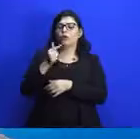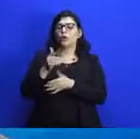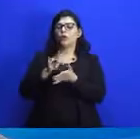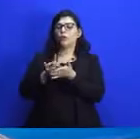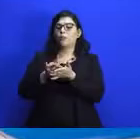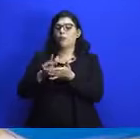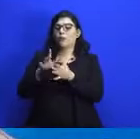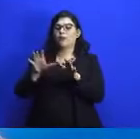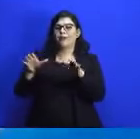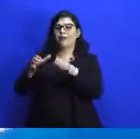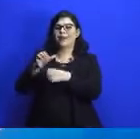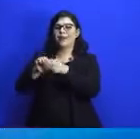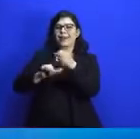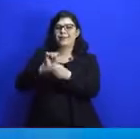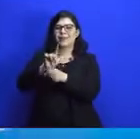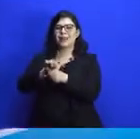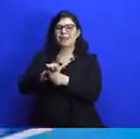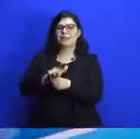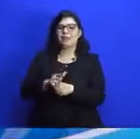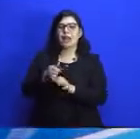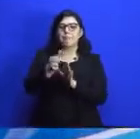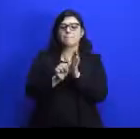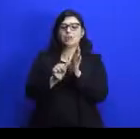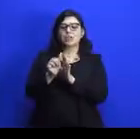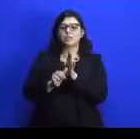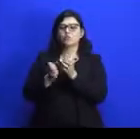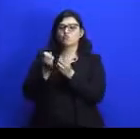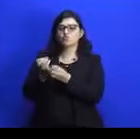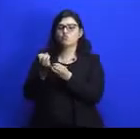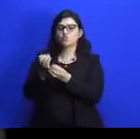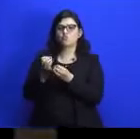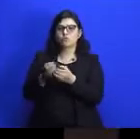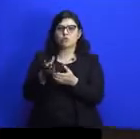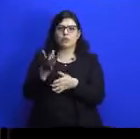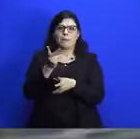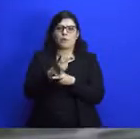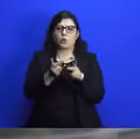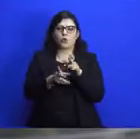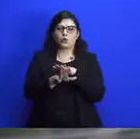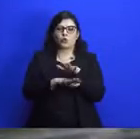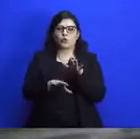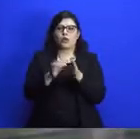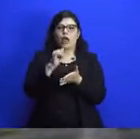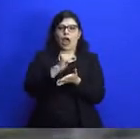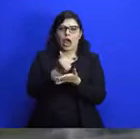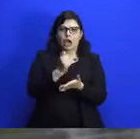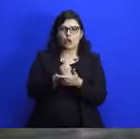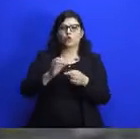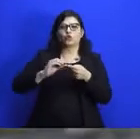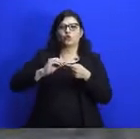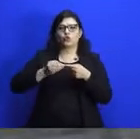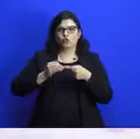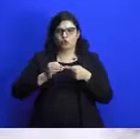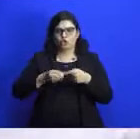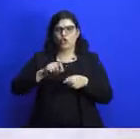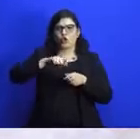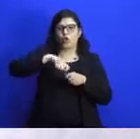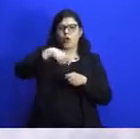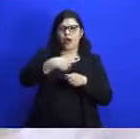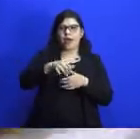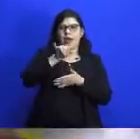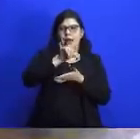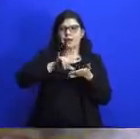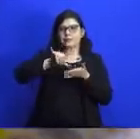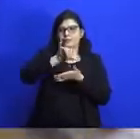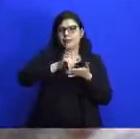animal. Recibimos y entregamos mensualmente alimentos de consumo diario, como son arroz, frijoles, enlatados,